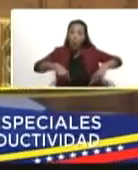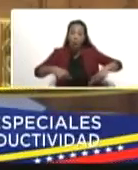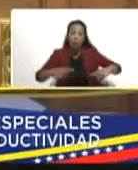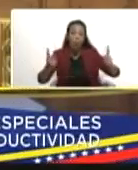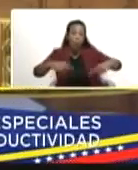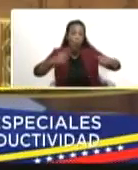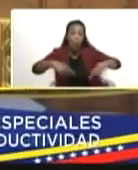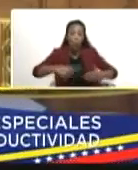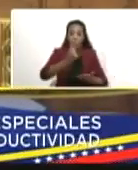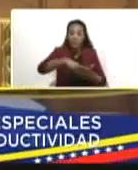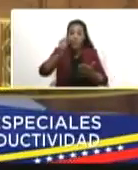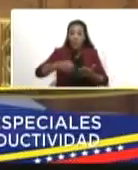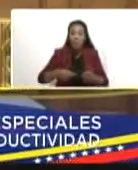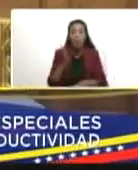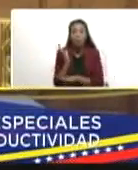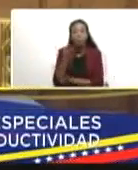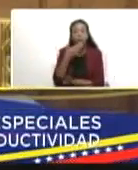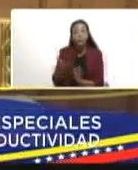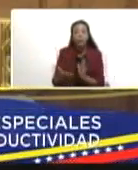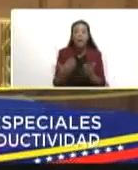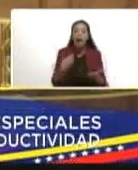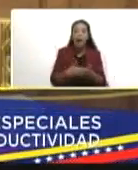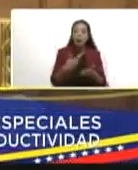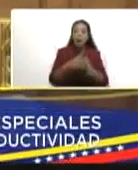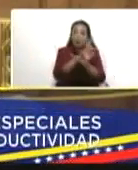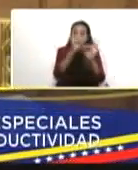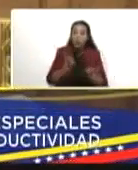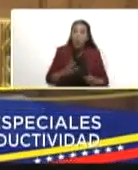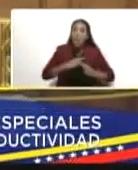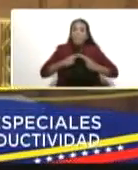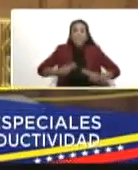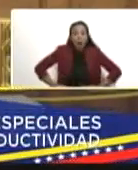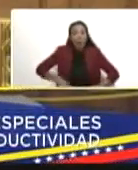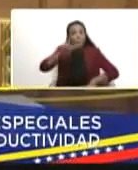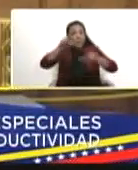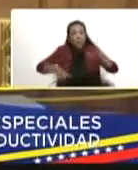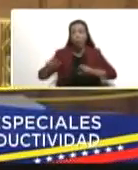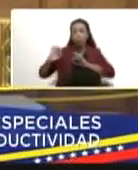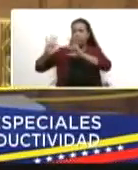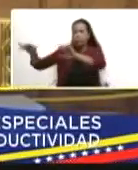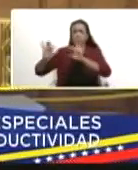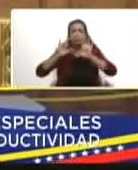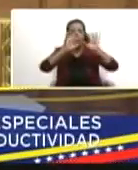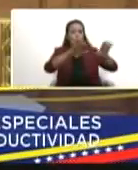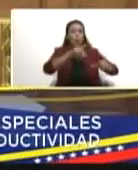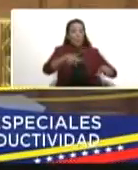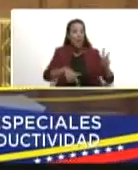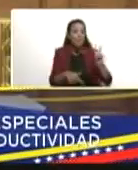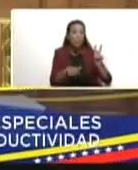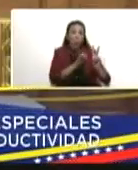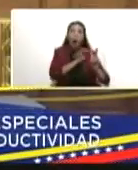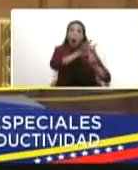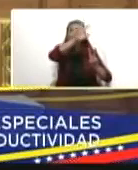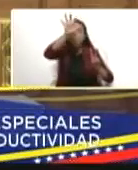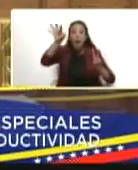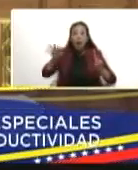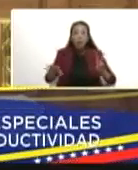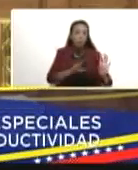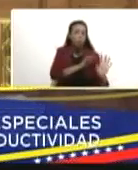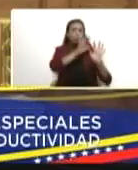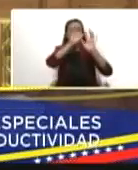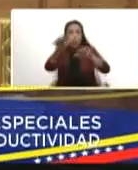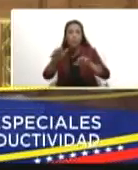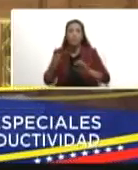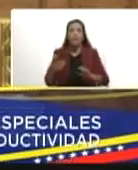consenso esta declaración para dar un tratamiento humano a la migración de nuestro continente y